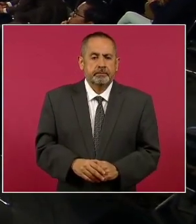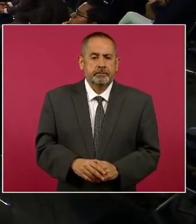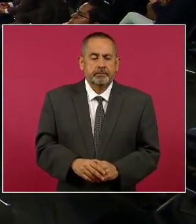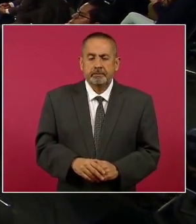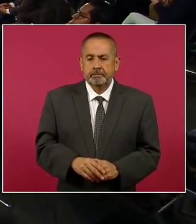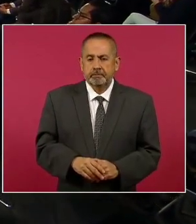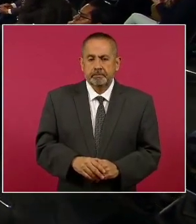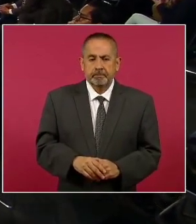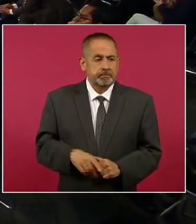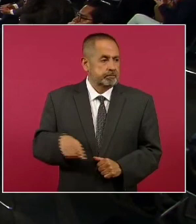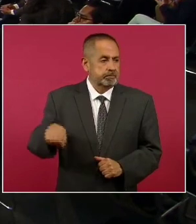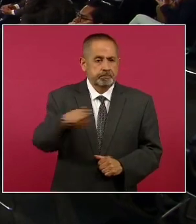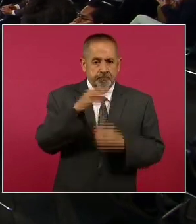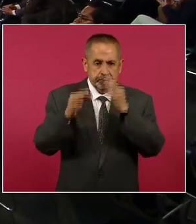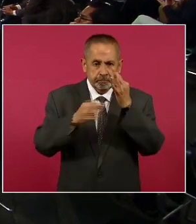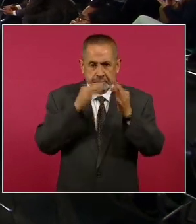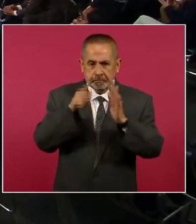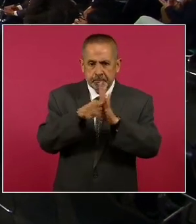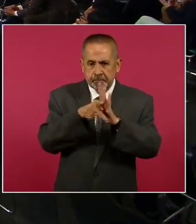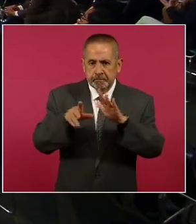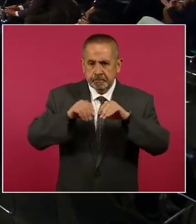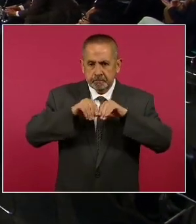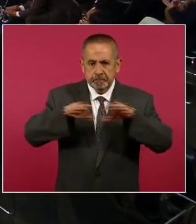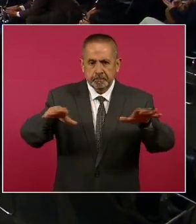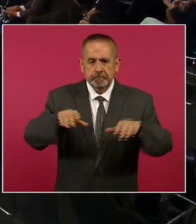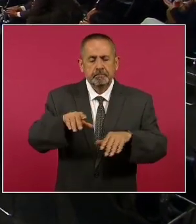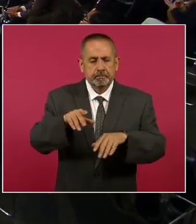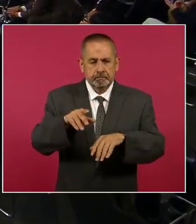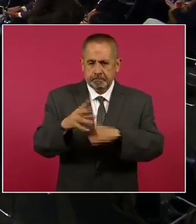medios de comunicación.